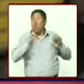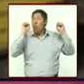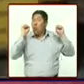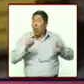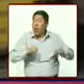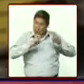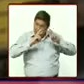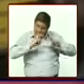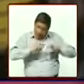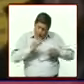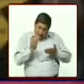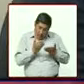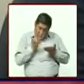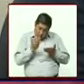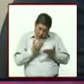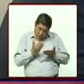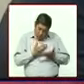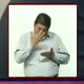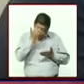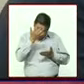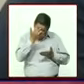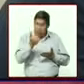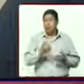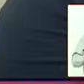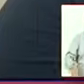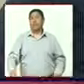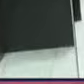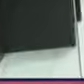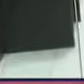puedan analizar y valorar cada reclamo.